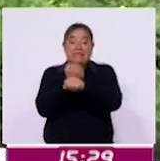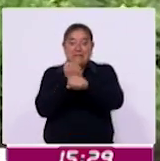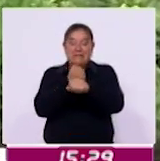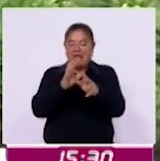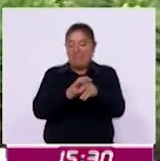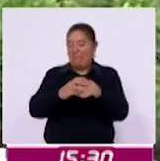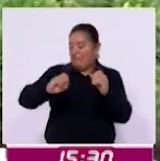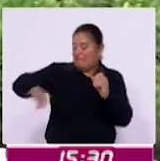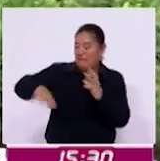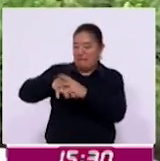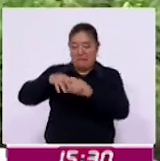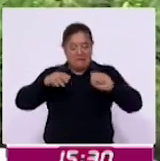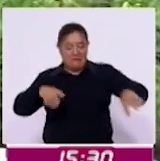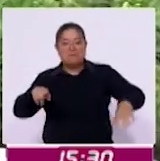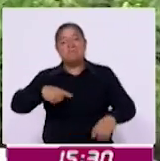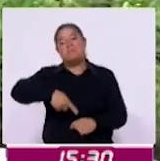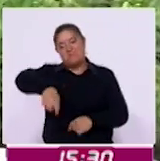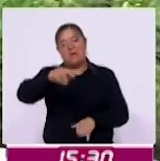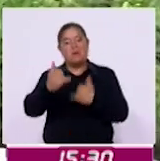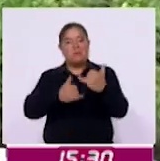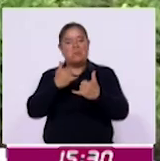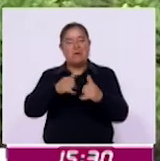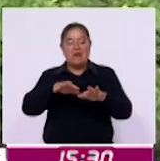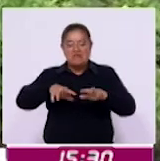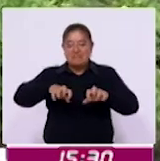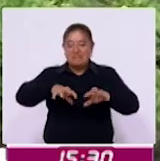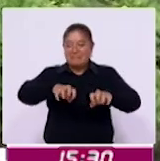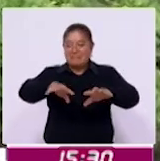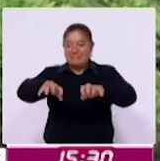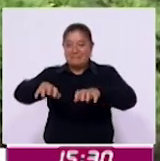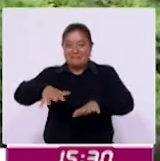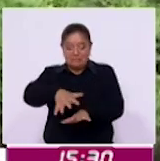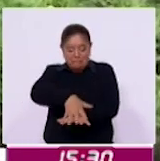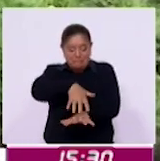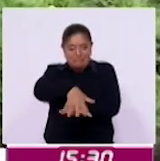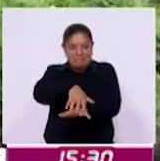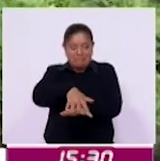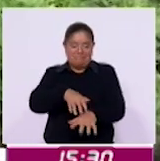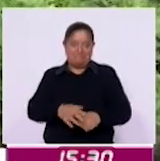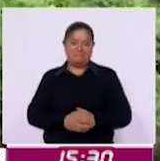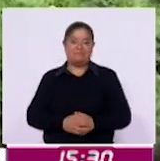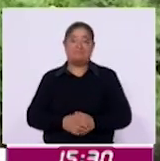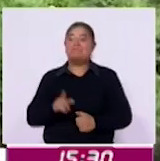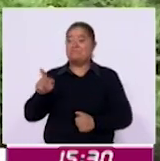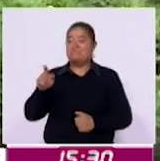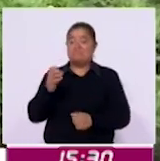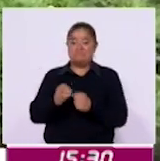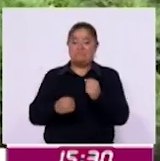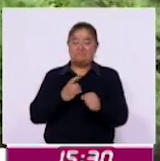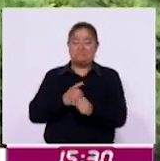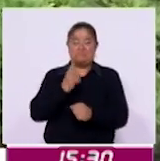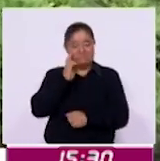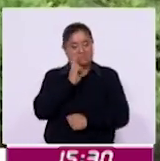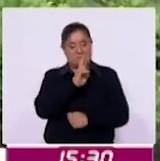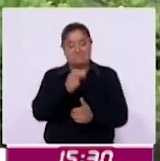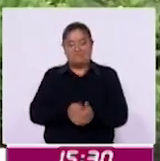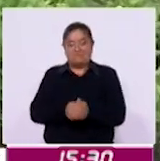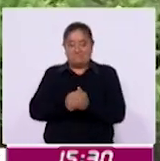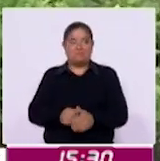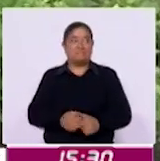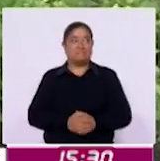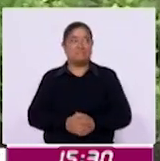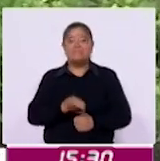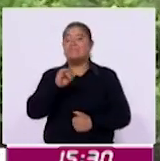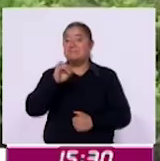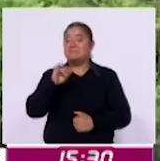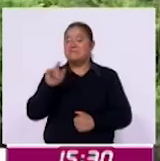jugar un rato y pues experimentar más con arena. Ellos tuvieron la oportunidad de venir al evento y también de conocer un poco. Así